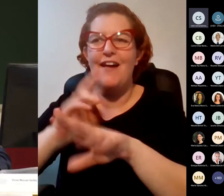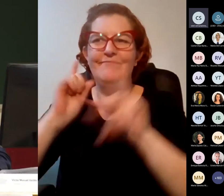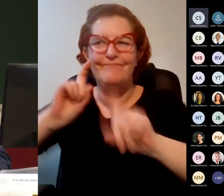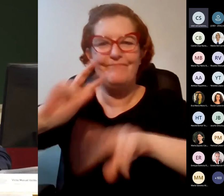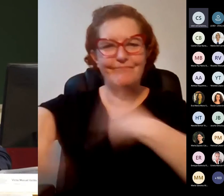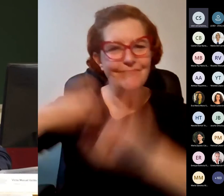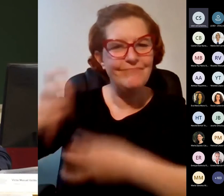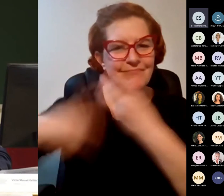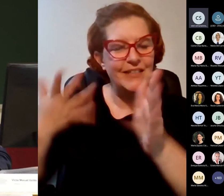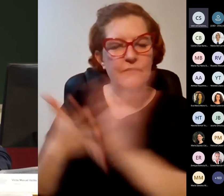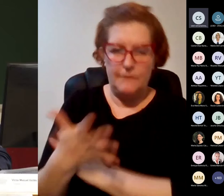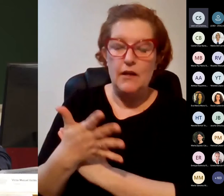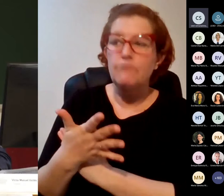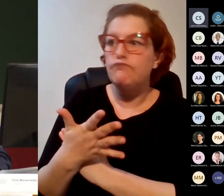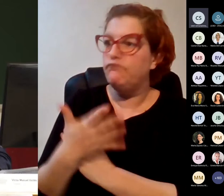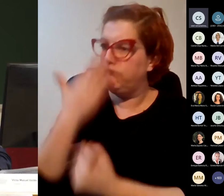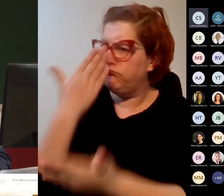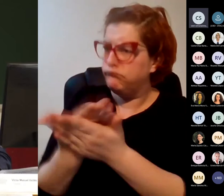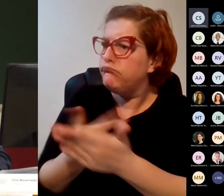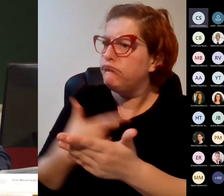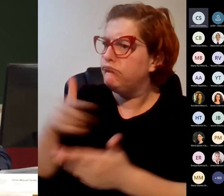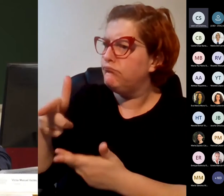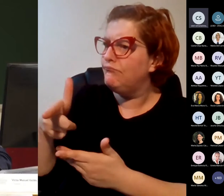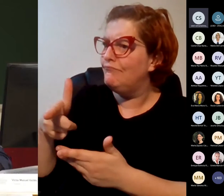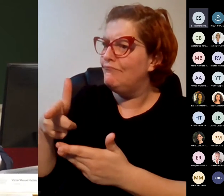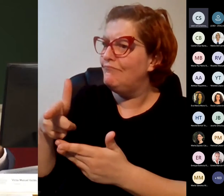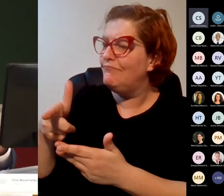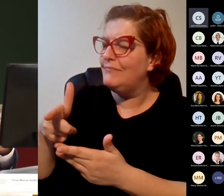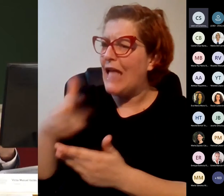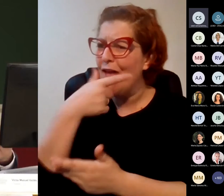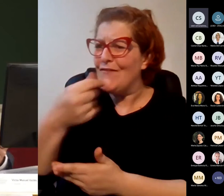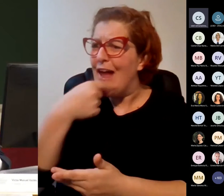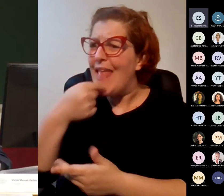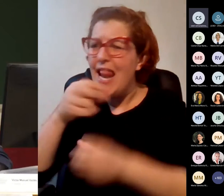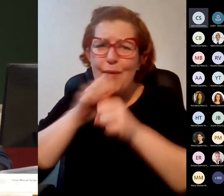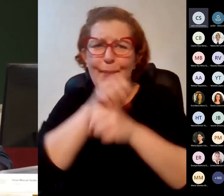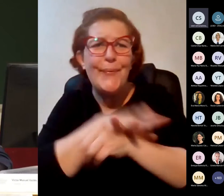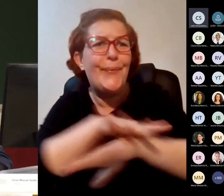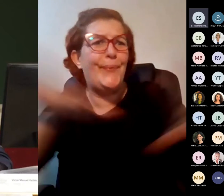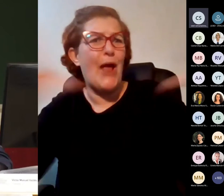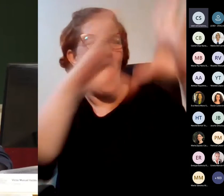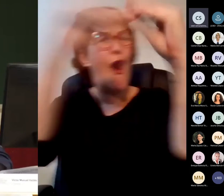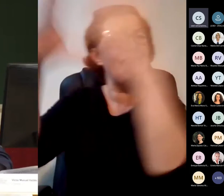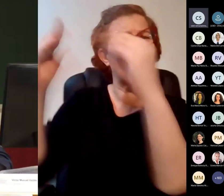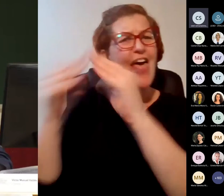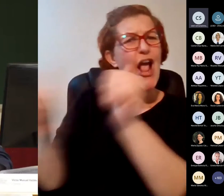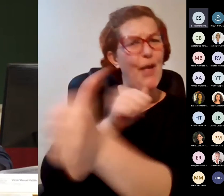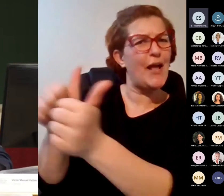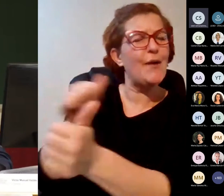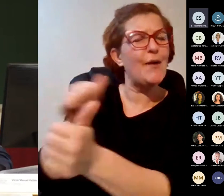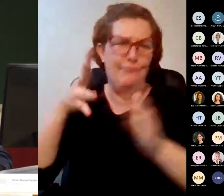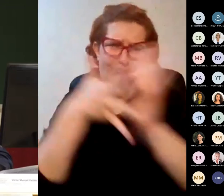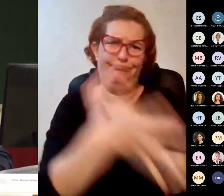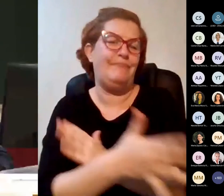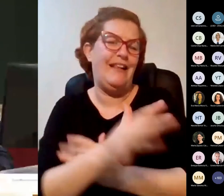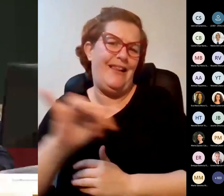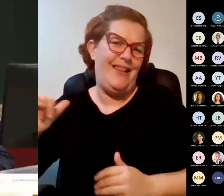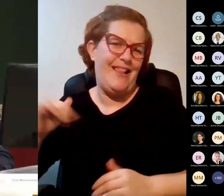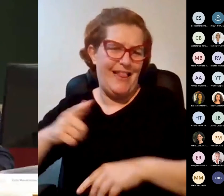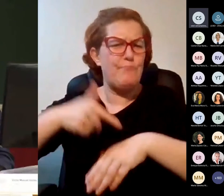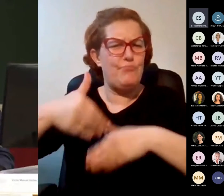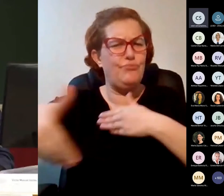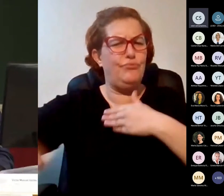realmente van a estar replicándose en puesto otras muchas universidades y durante mucho tiempo